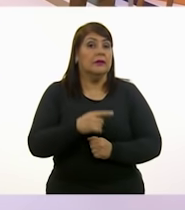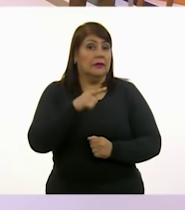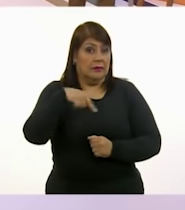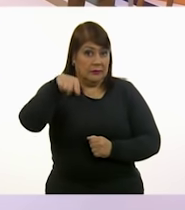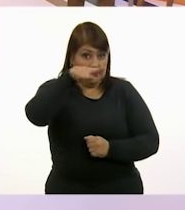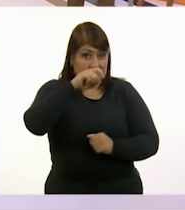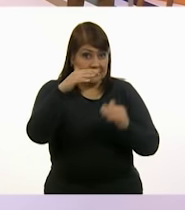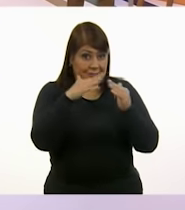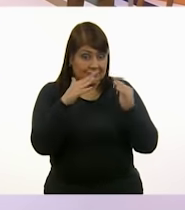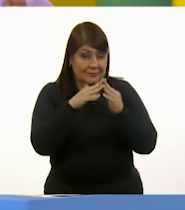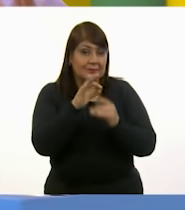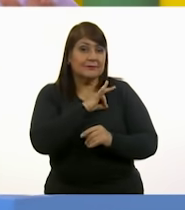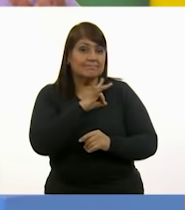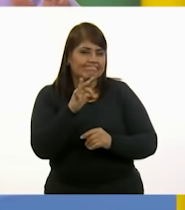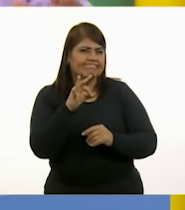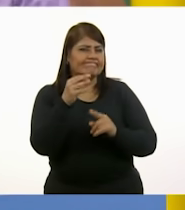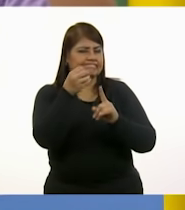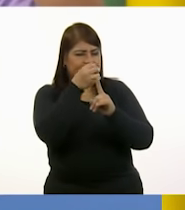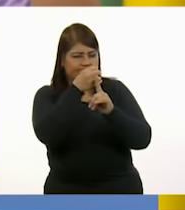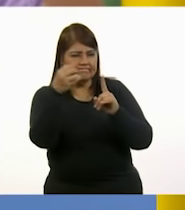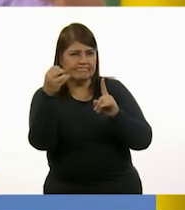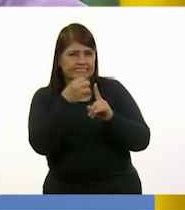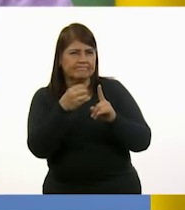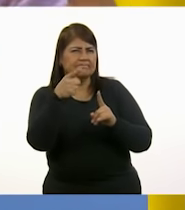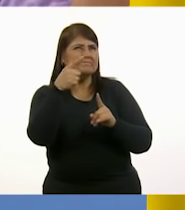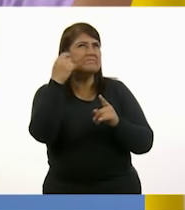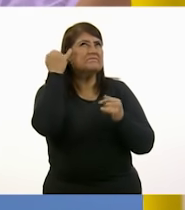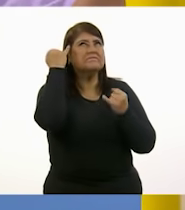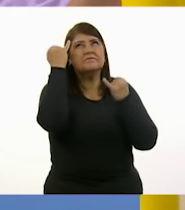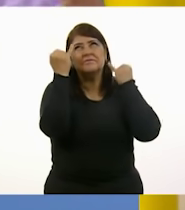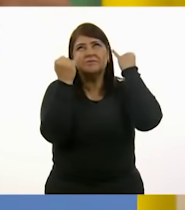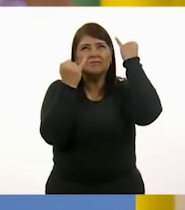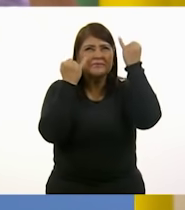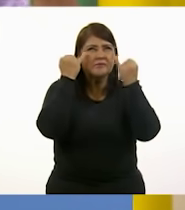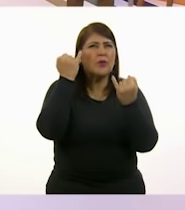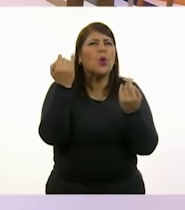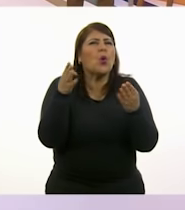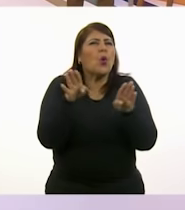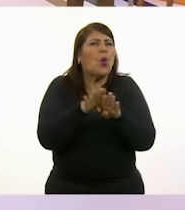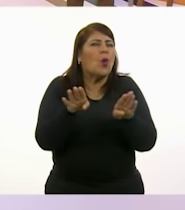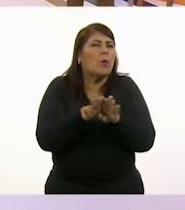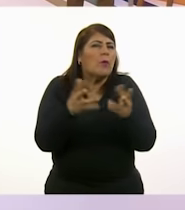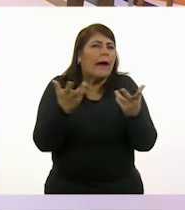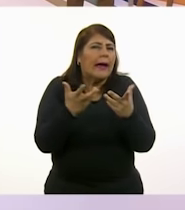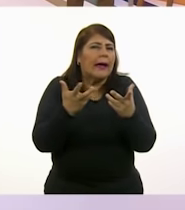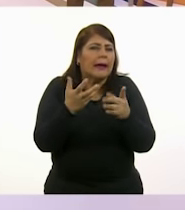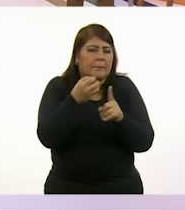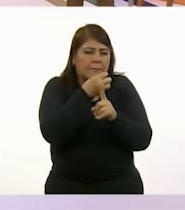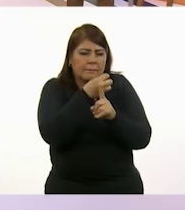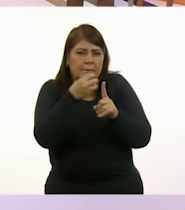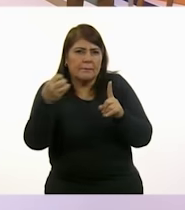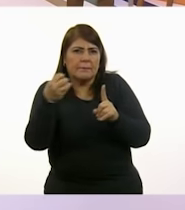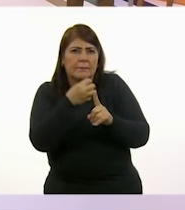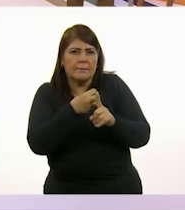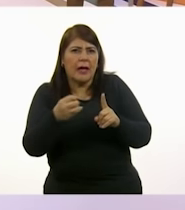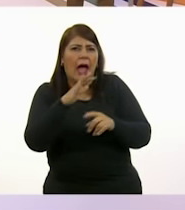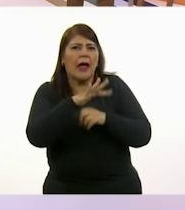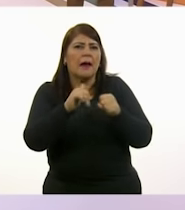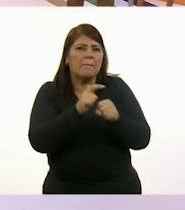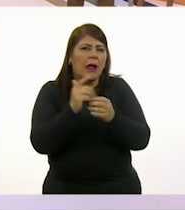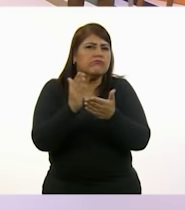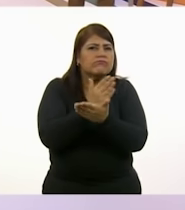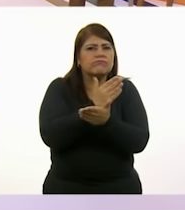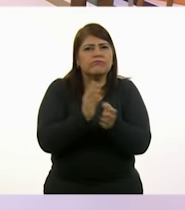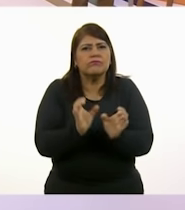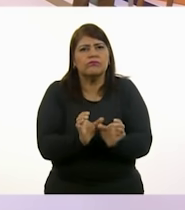pueden hacer un organizador Echen a andar su imaginación ¿Cómo se les ocurre hacer un organizador? A nosotros se nos